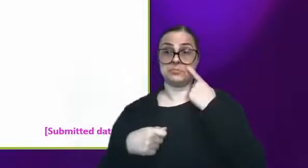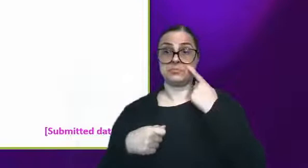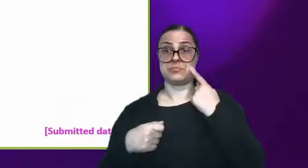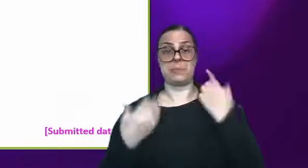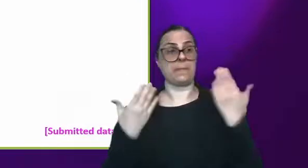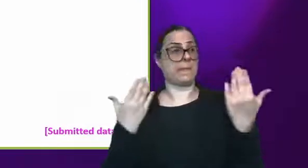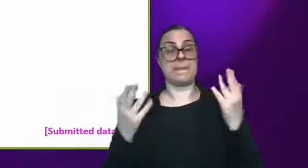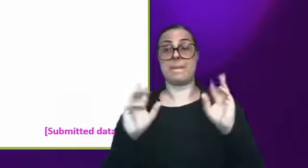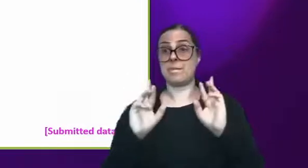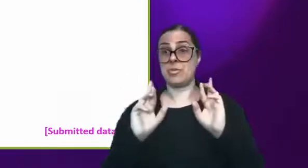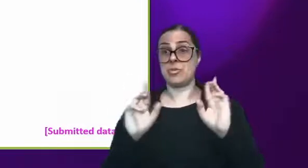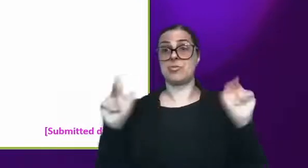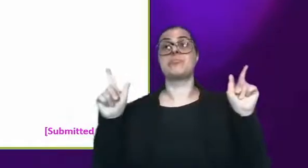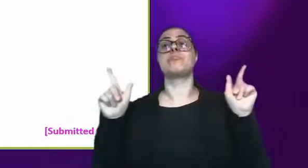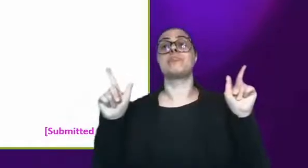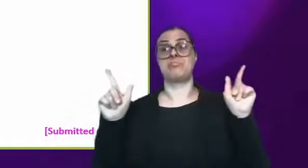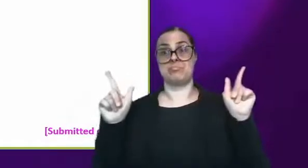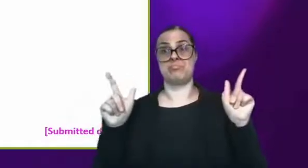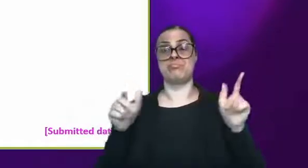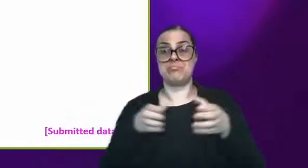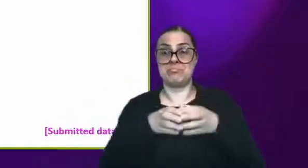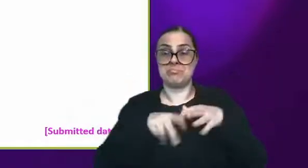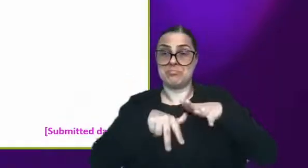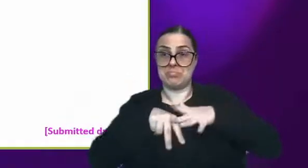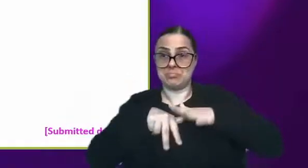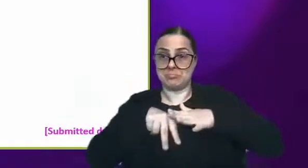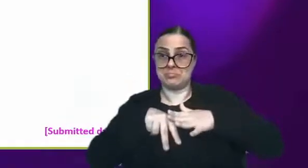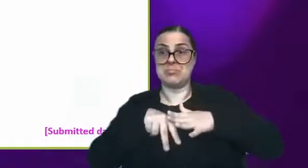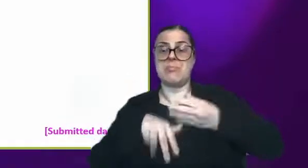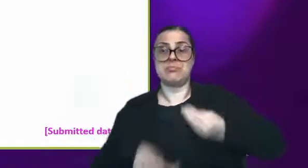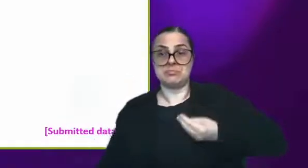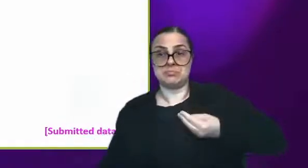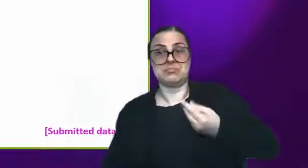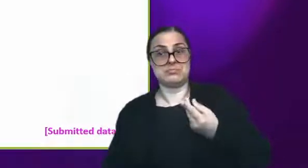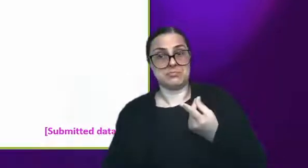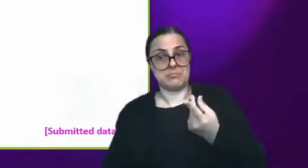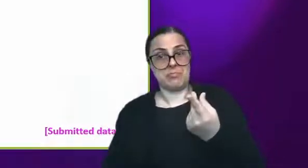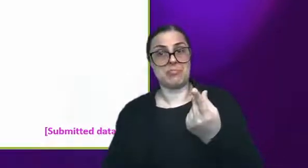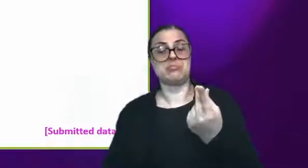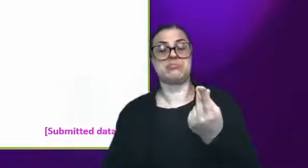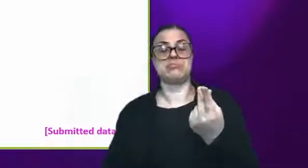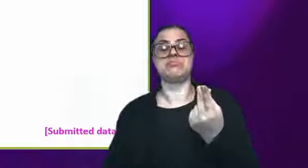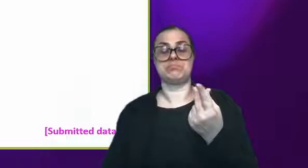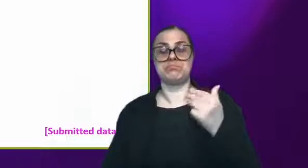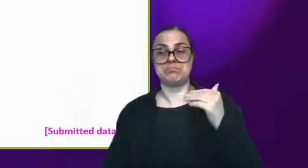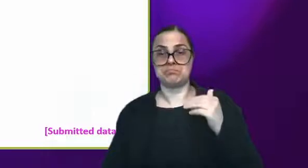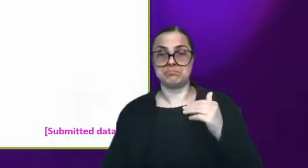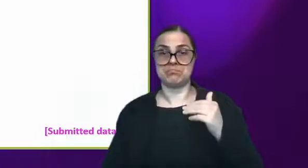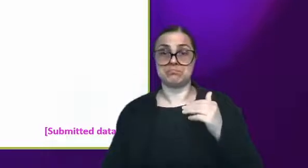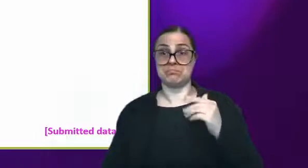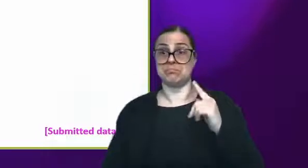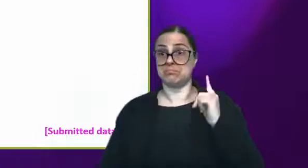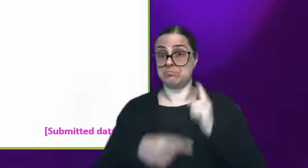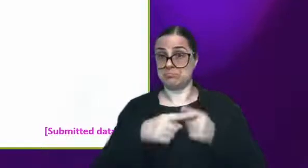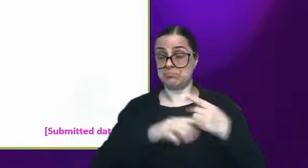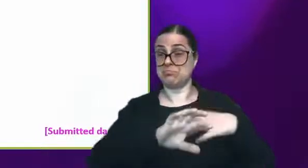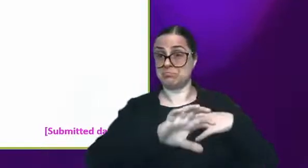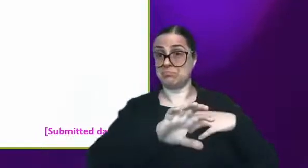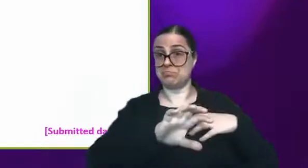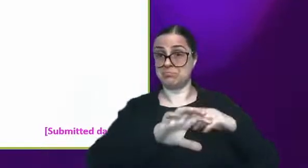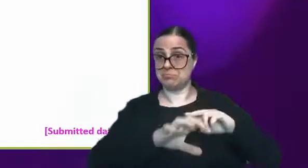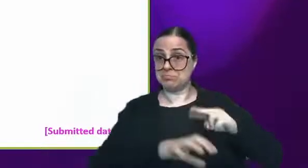esta curva, se ven que los pacientes a los que le ofrecemos el trasplante existe, digamos, una curva superior,